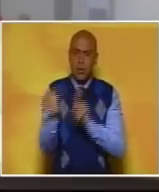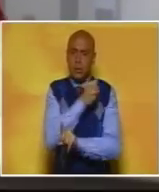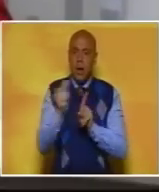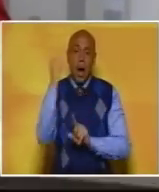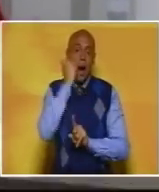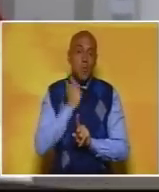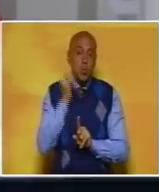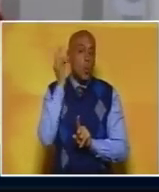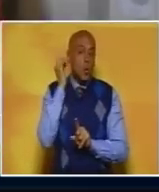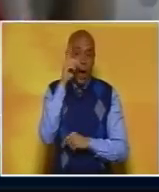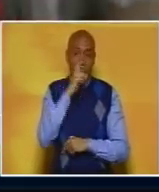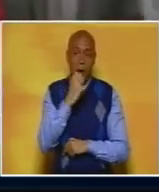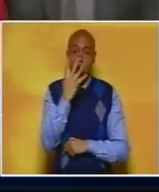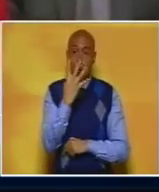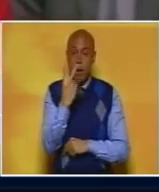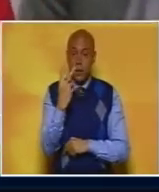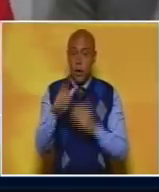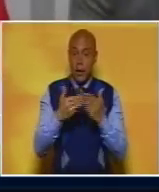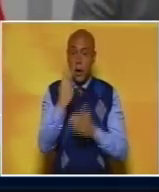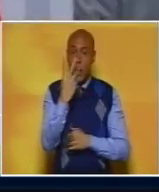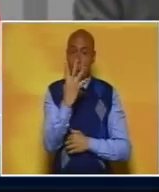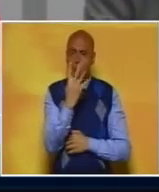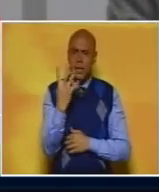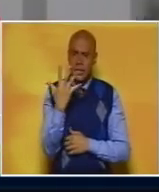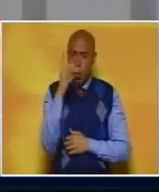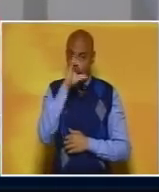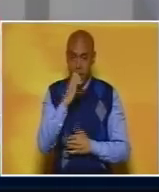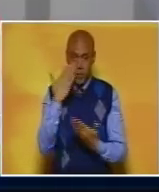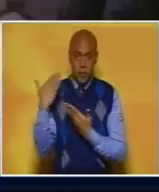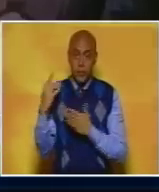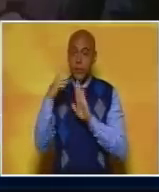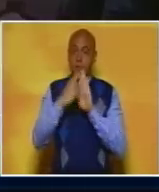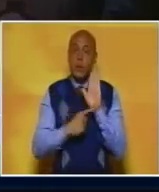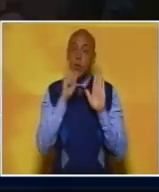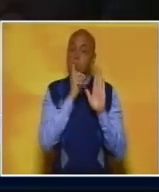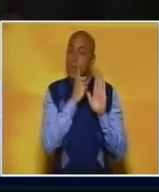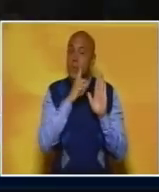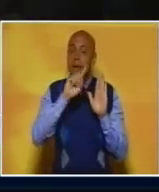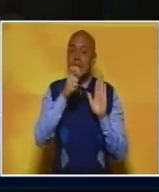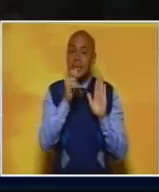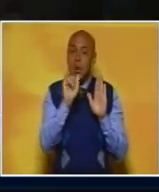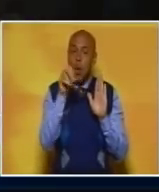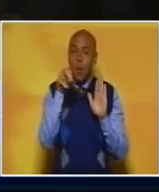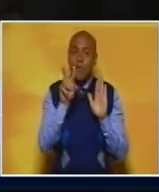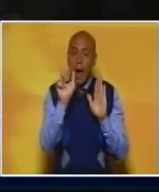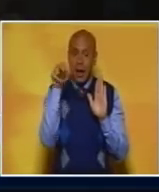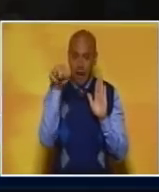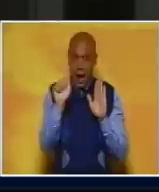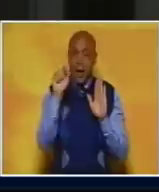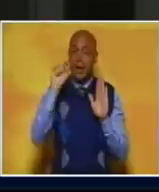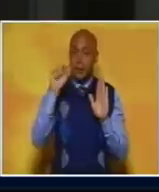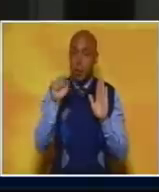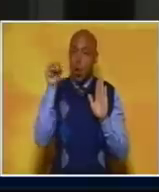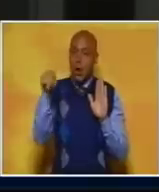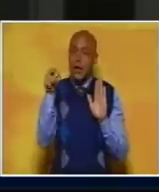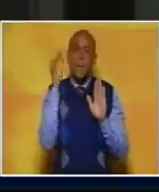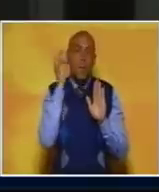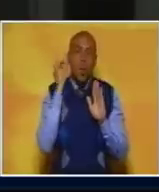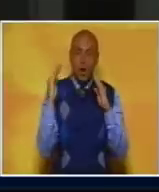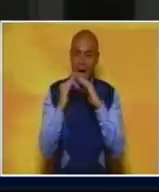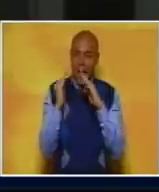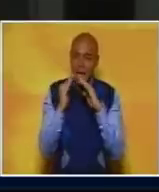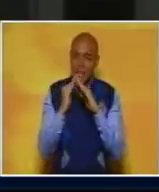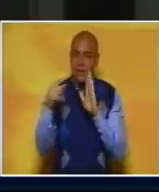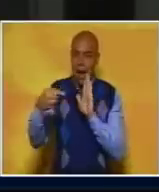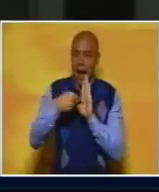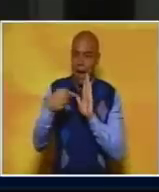mujer, que tiene entre 42 y 45 años de edad, fue señalada como Giovanna N., quien había alquilado una casa en la